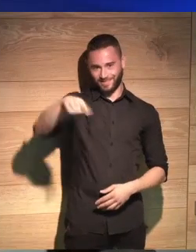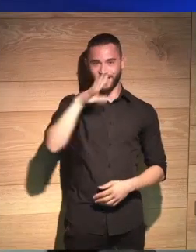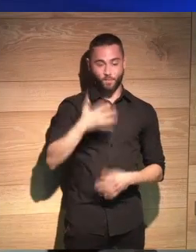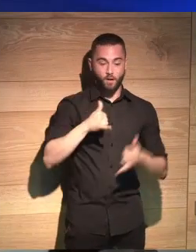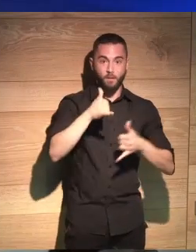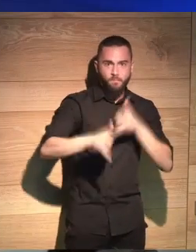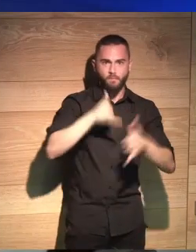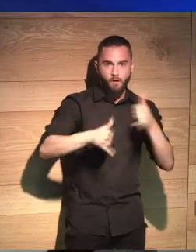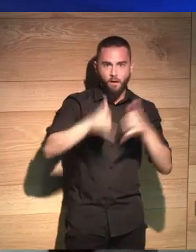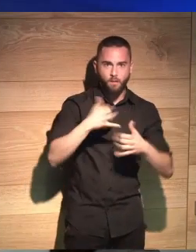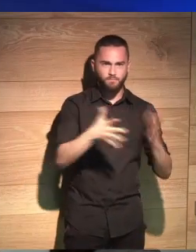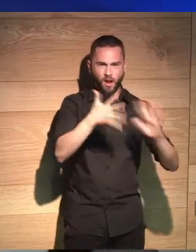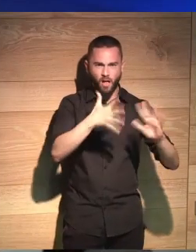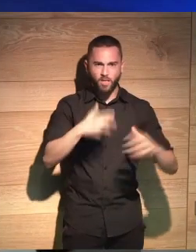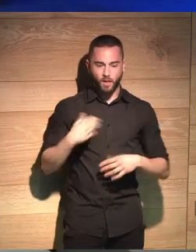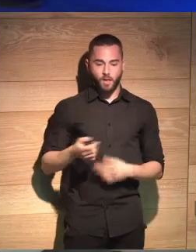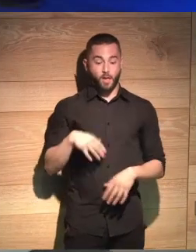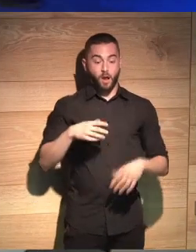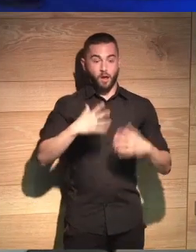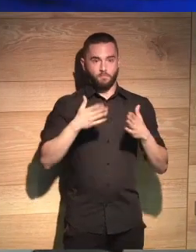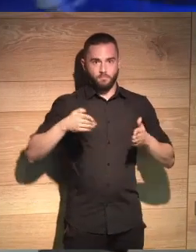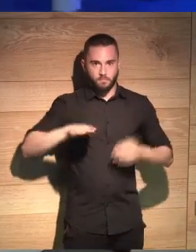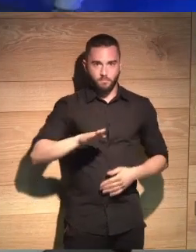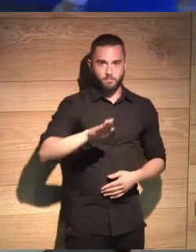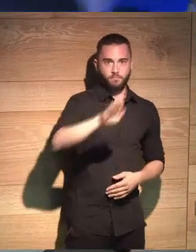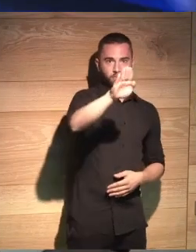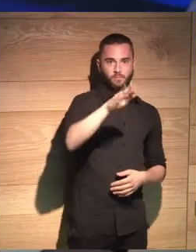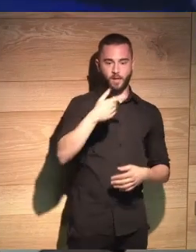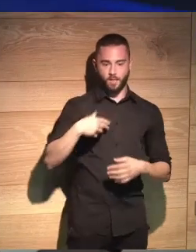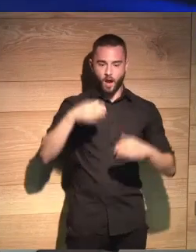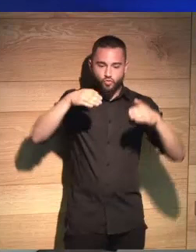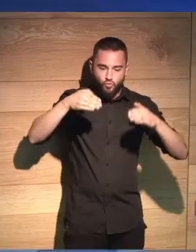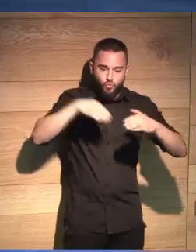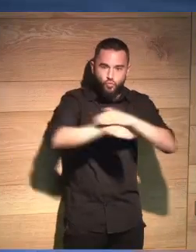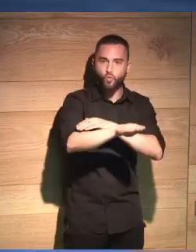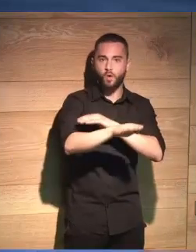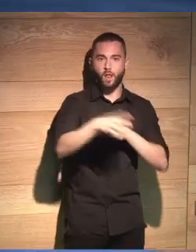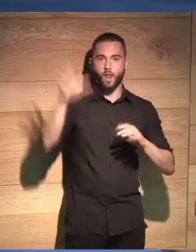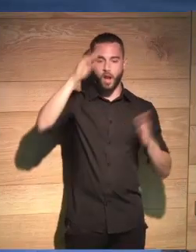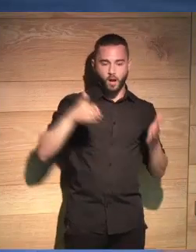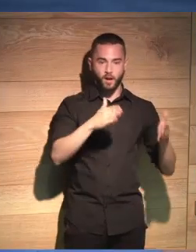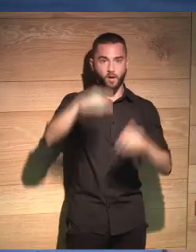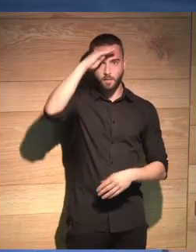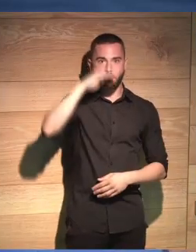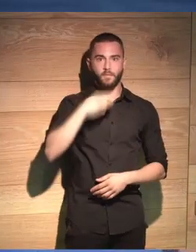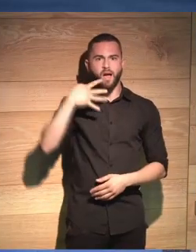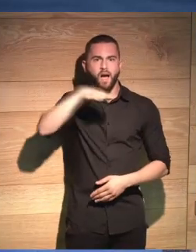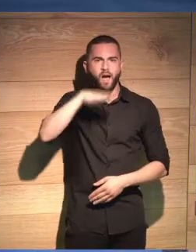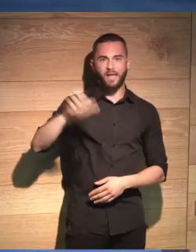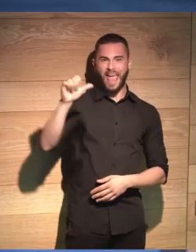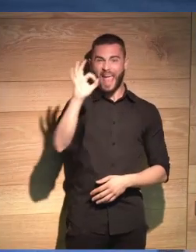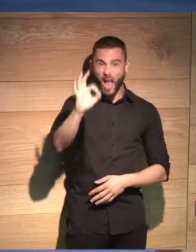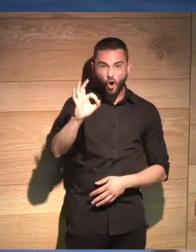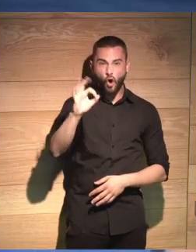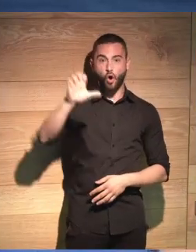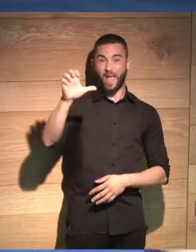toda velocidad hacia la calle empinada y hacia el túnel y hacia el río. Y de repente papá gritó la palabra eco y mamá